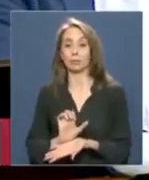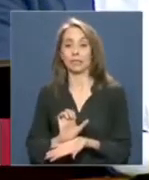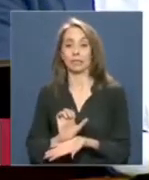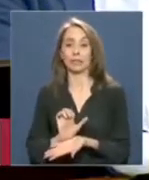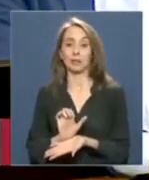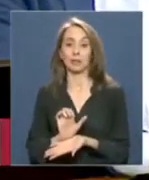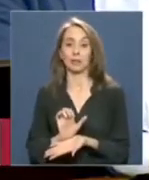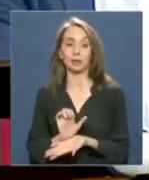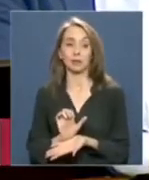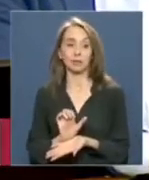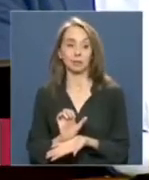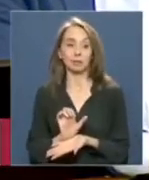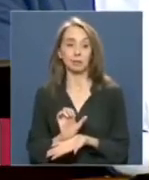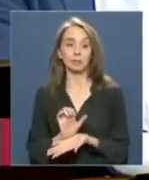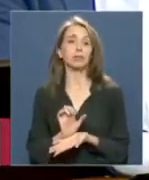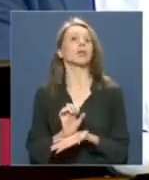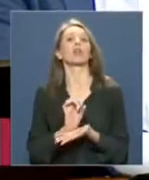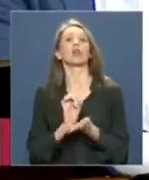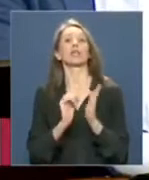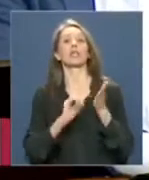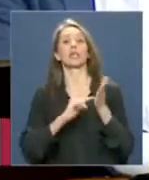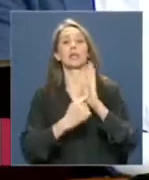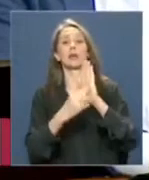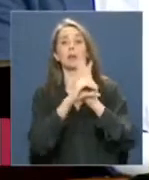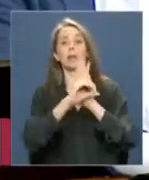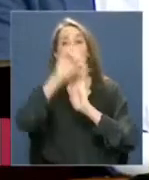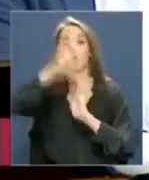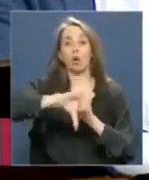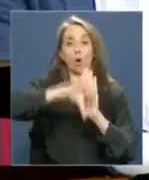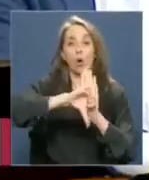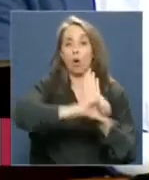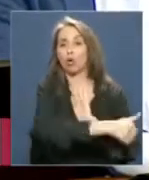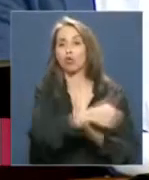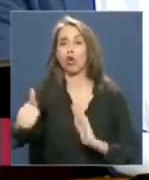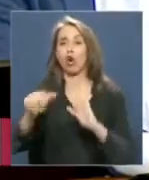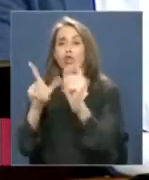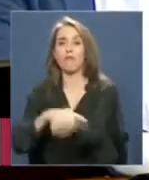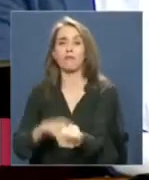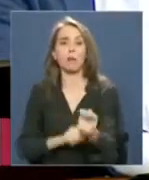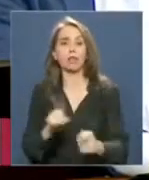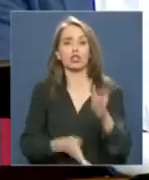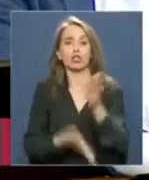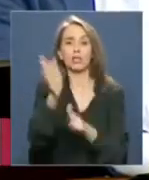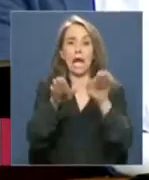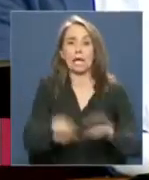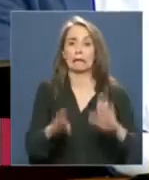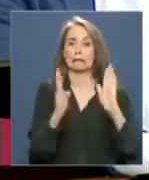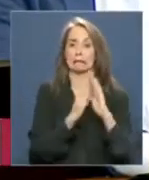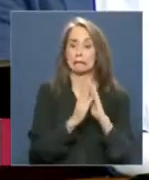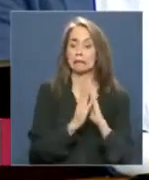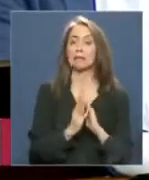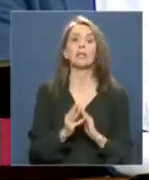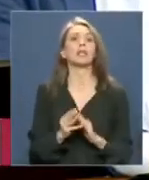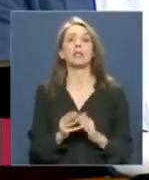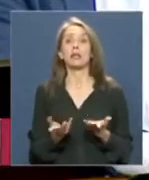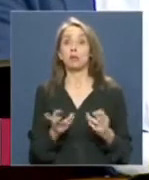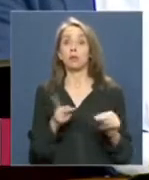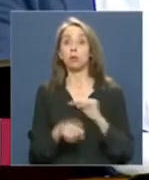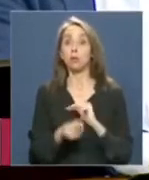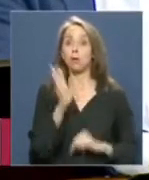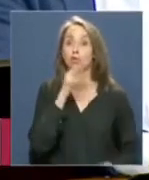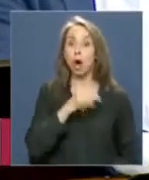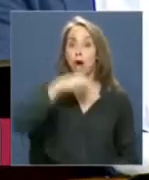de cuarentena, de aislamiento total de las familias, quedarse sin servicios básicos, independientemente de lo que significa para